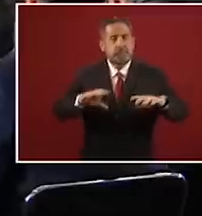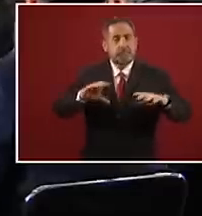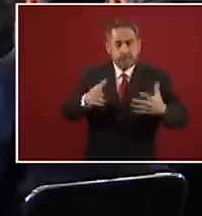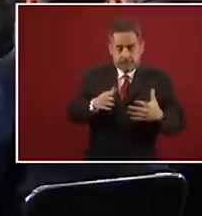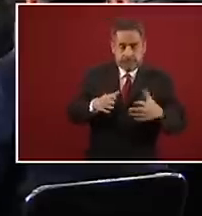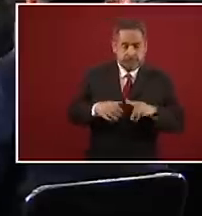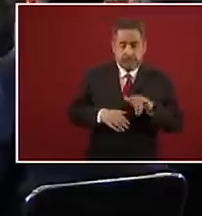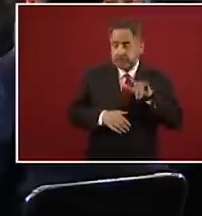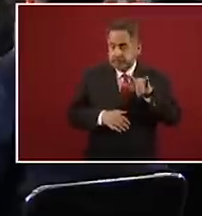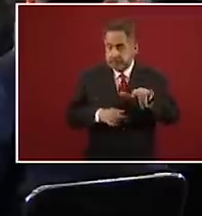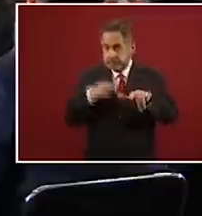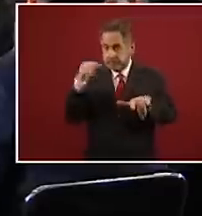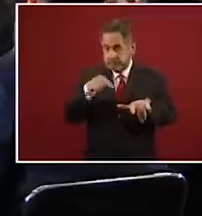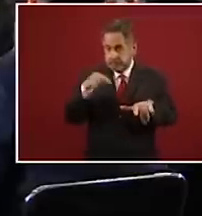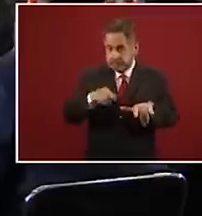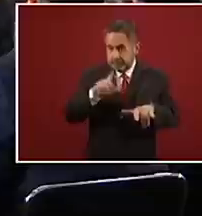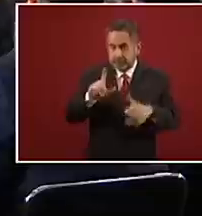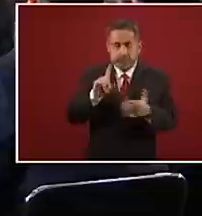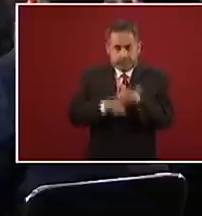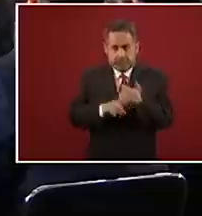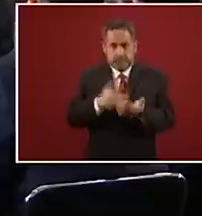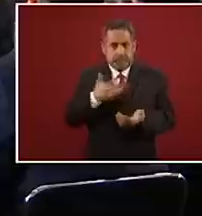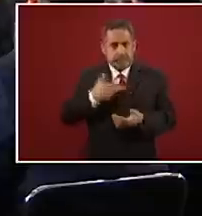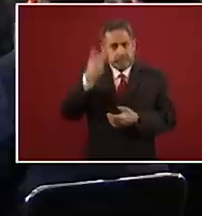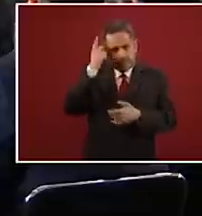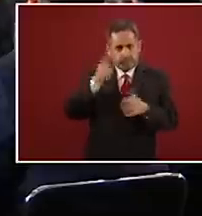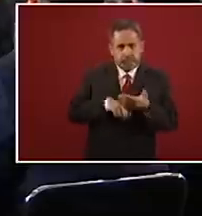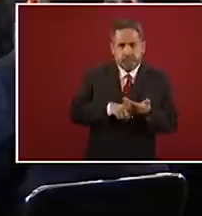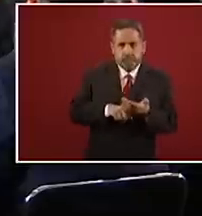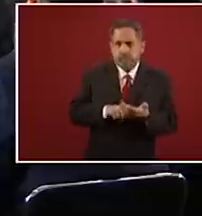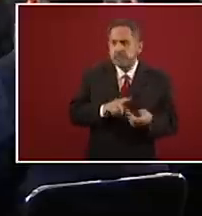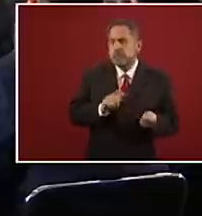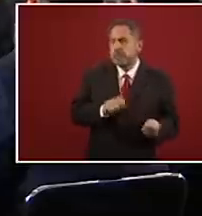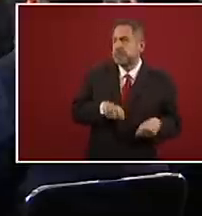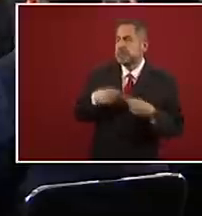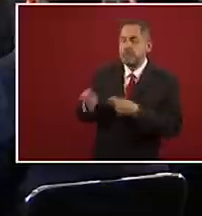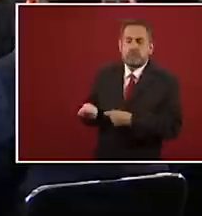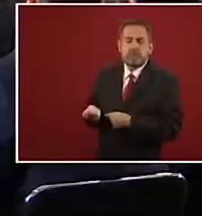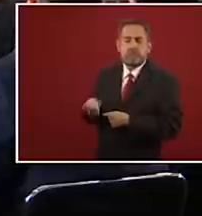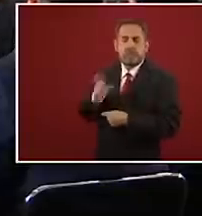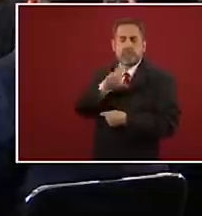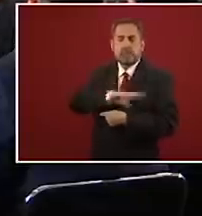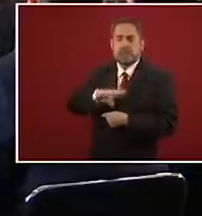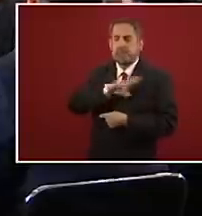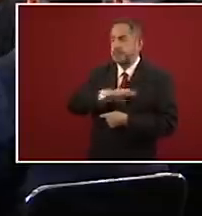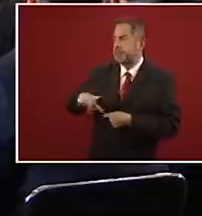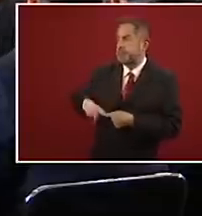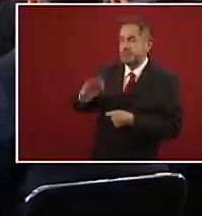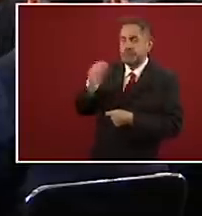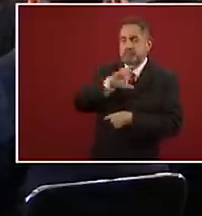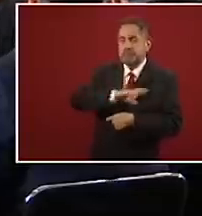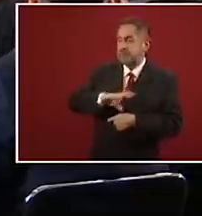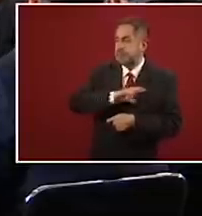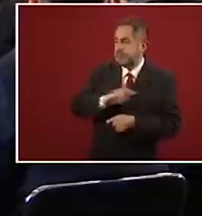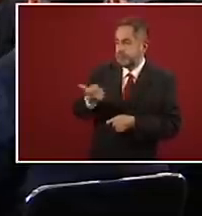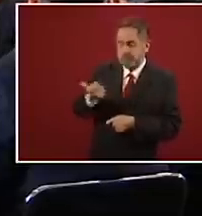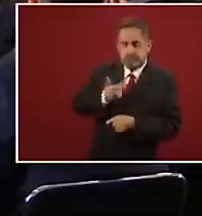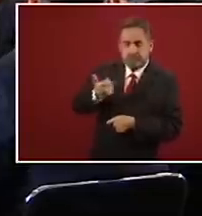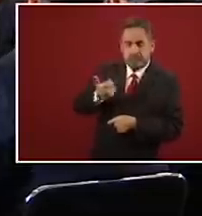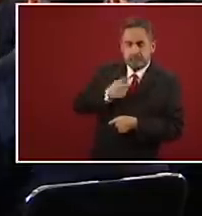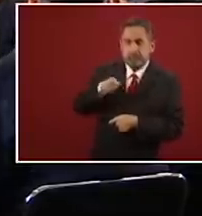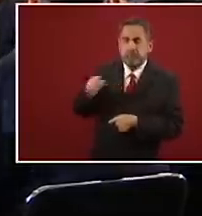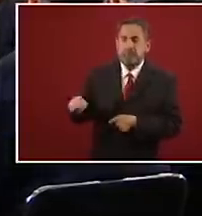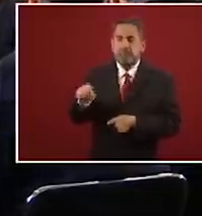bien dentro de su balance, se voltea y arrenda el avión al gobierno federal, específicamente a